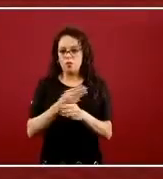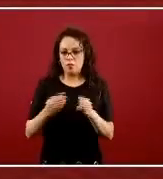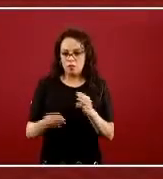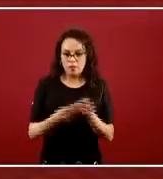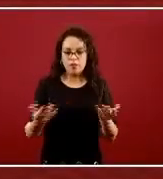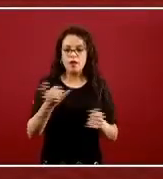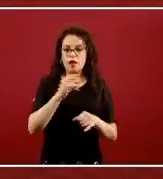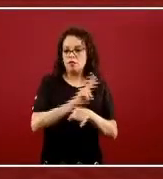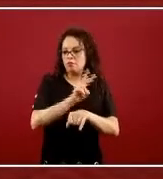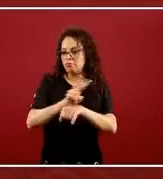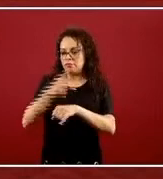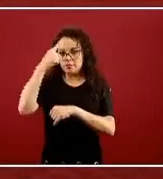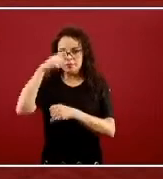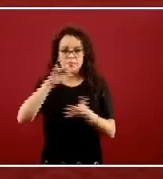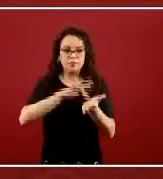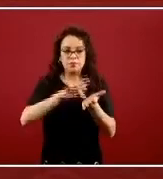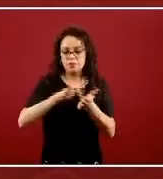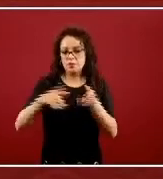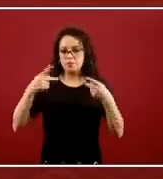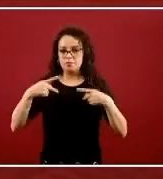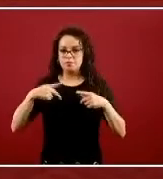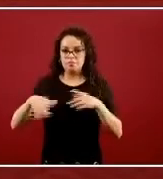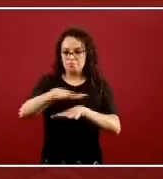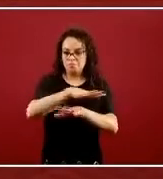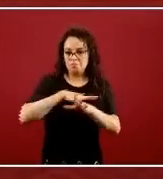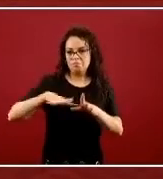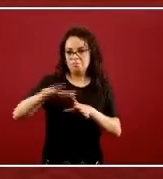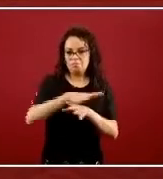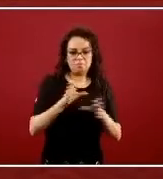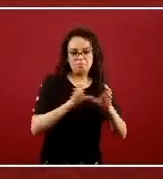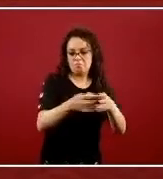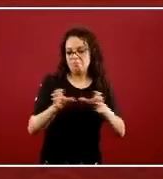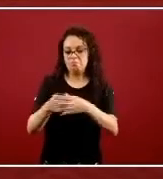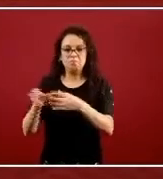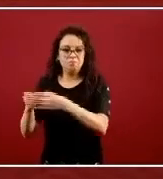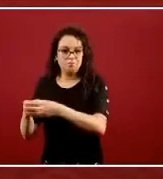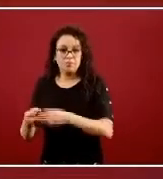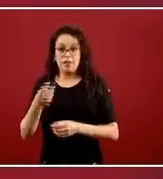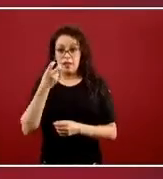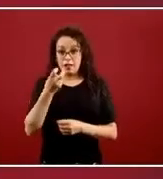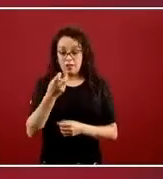otros. Entonces, es muy, muy estimulante y por eso precisamente es que vemos